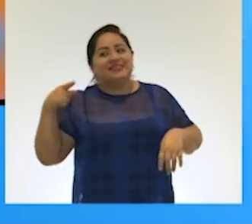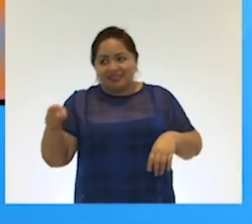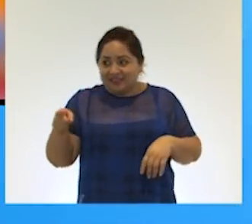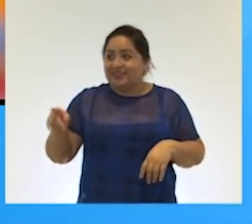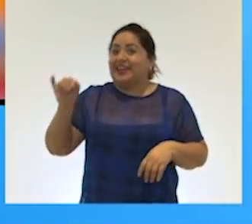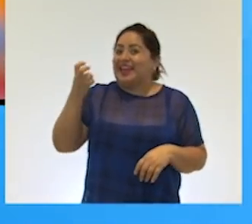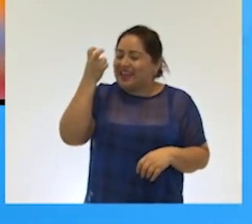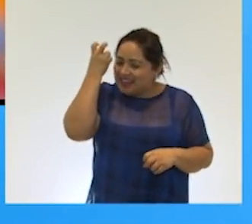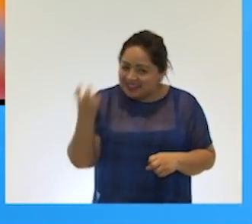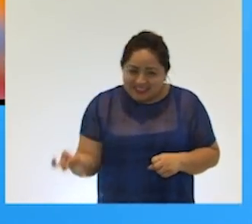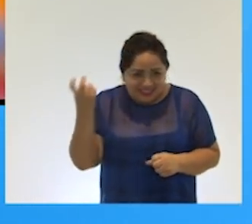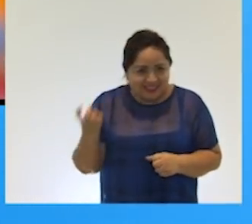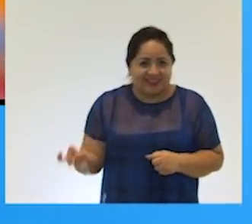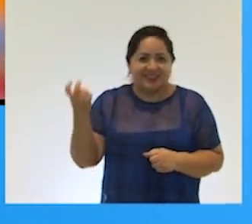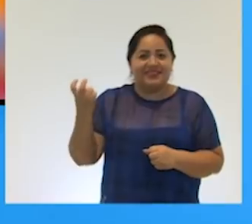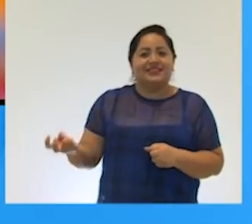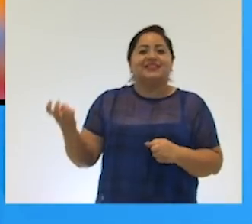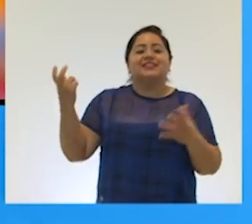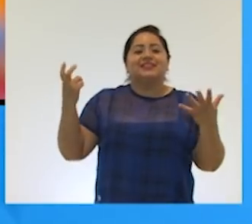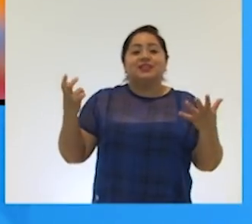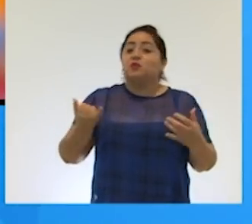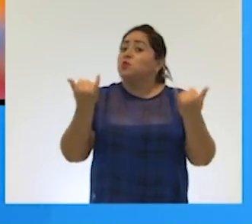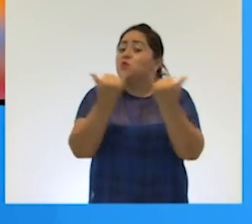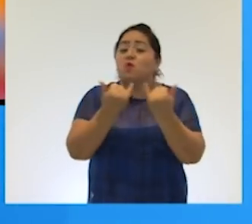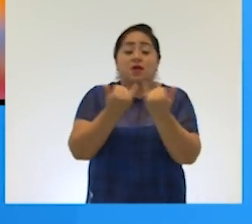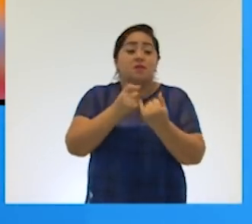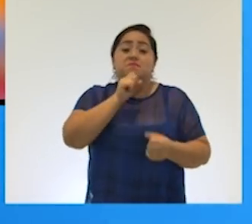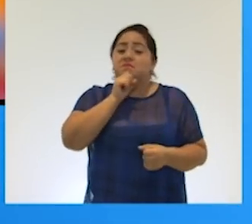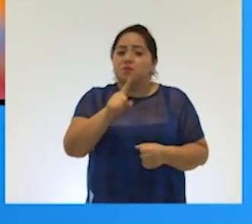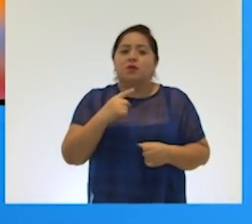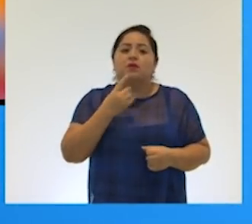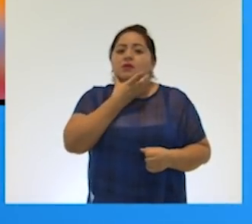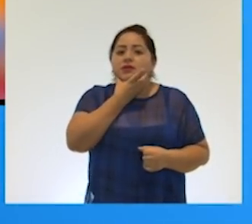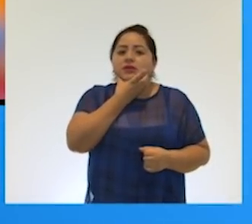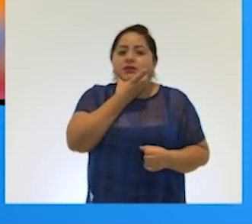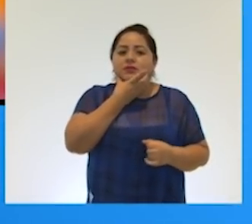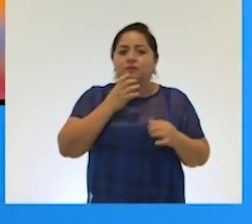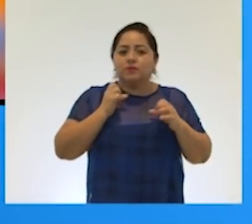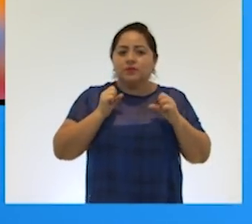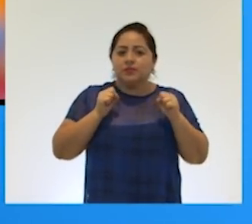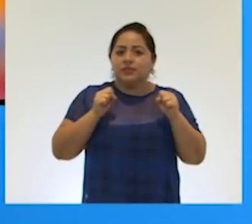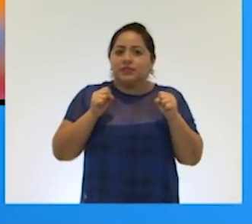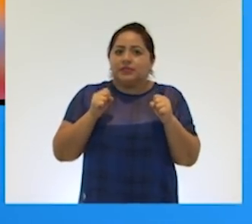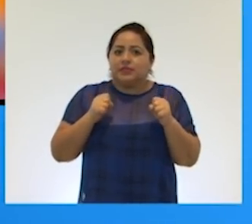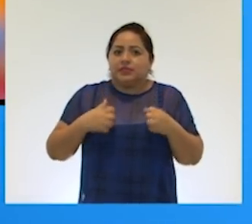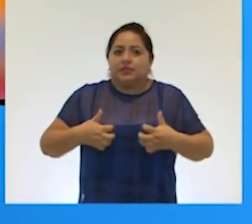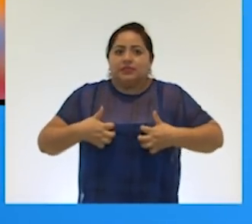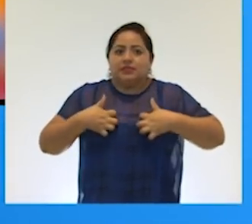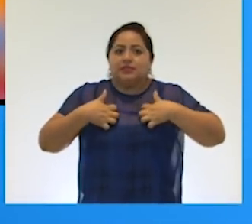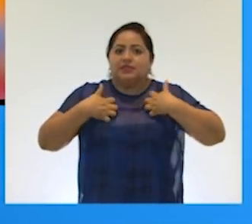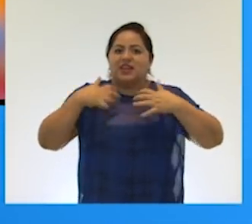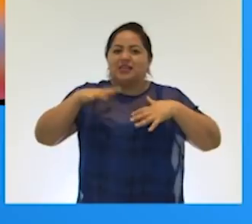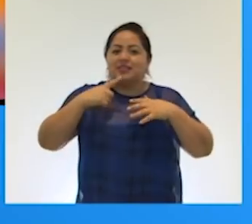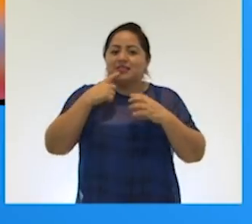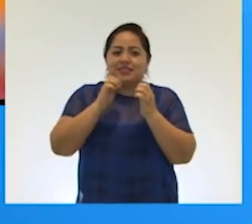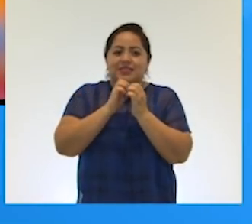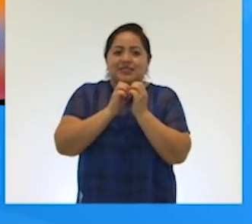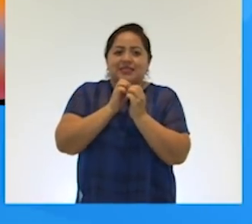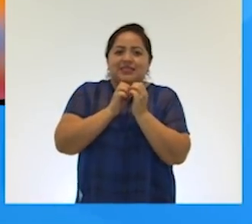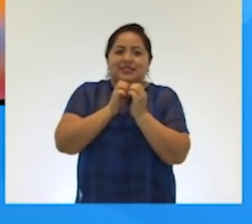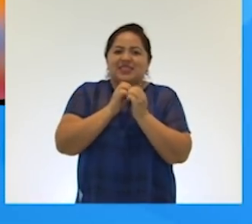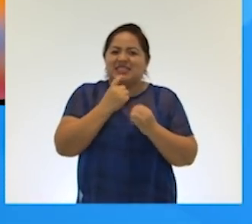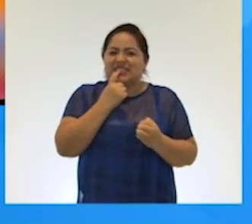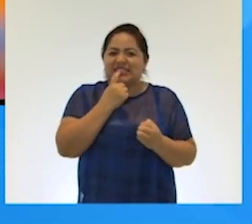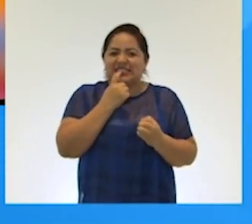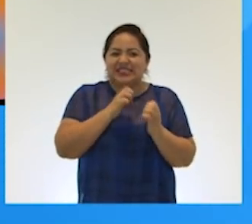¡Wow! ¡Exacto! También apretamos la mandíbula, justamente de esa forma, hasta que rechinamos los dientes. A